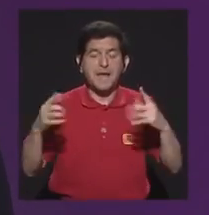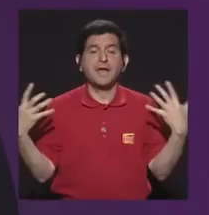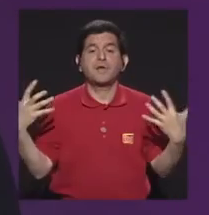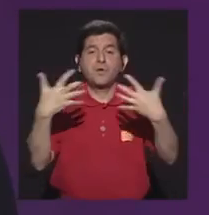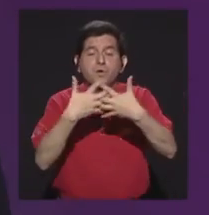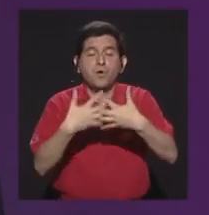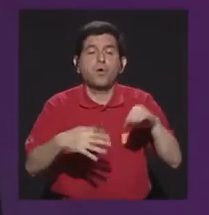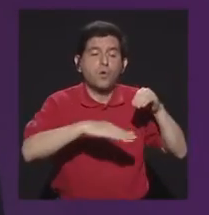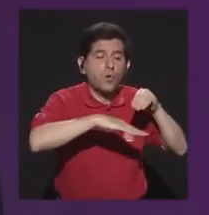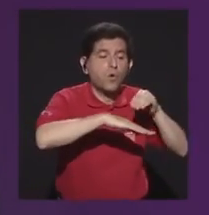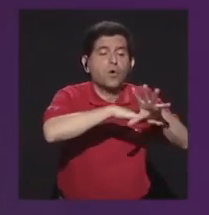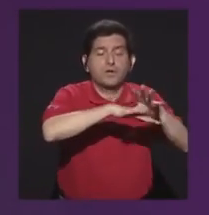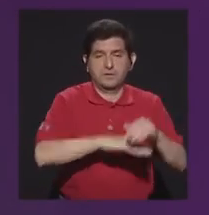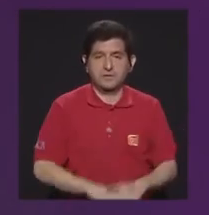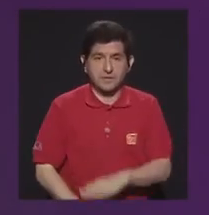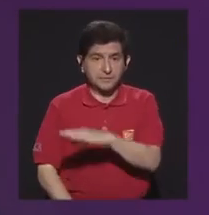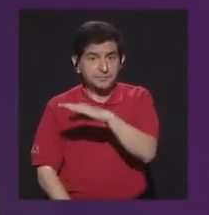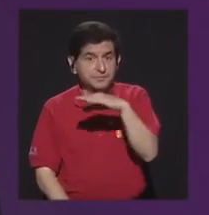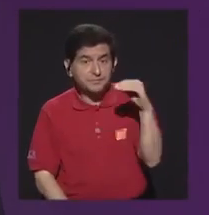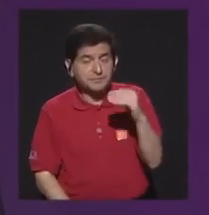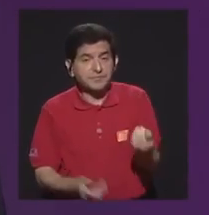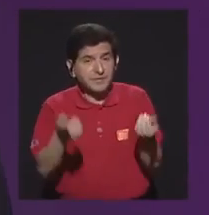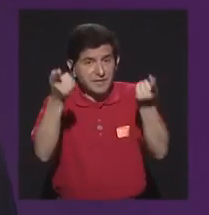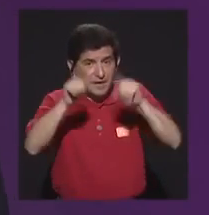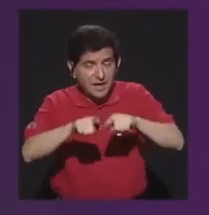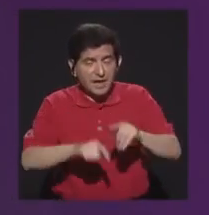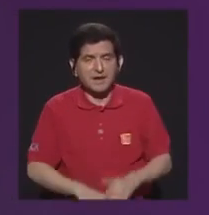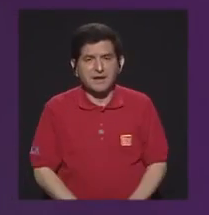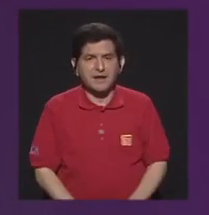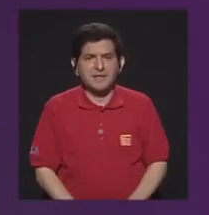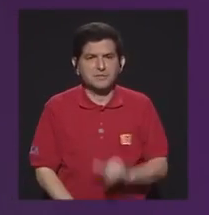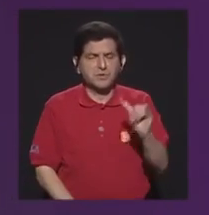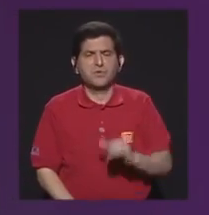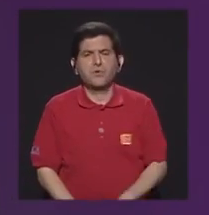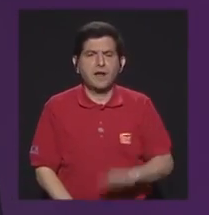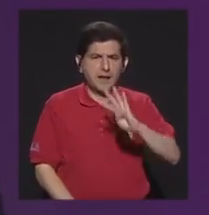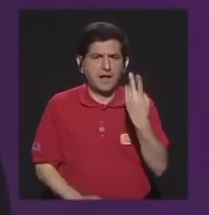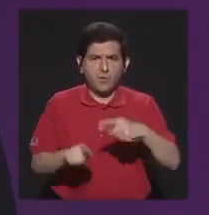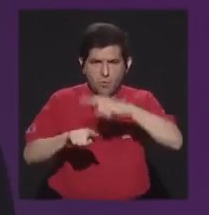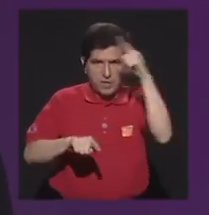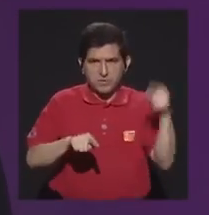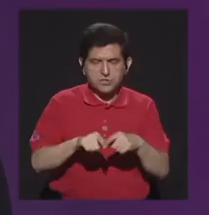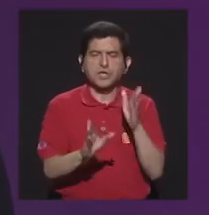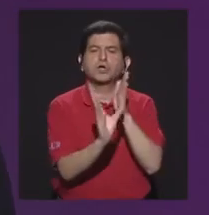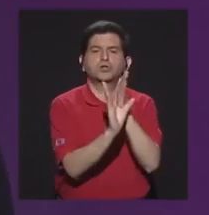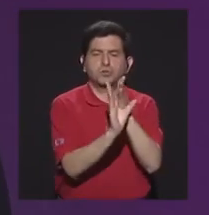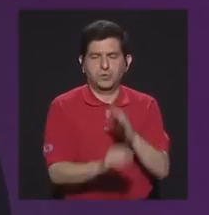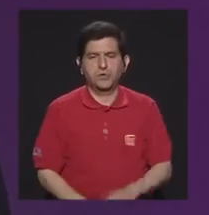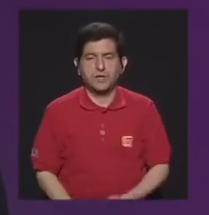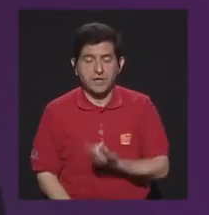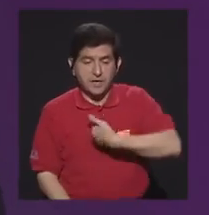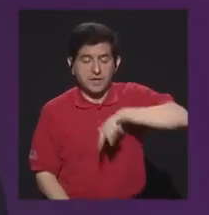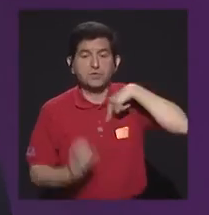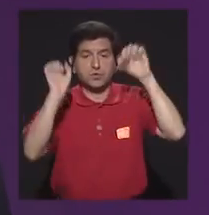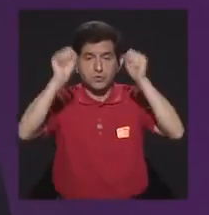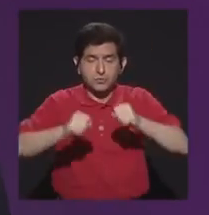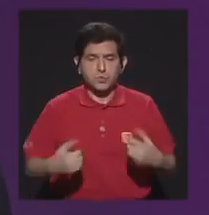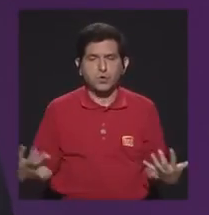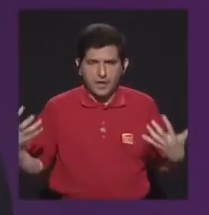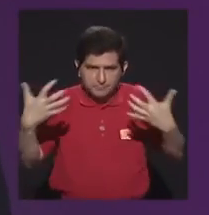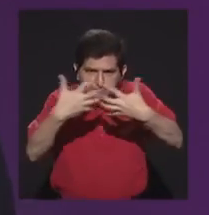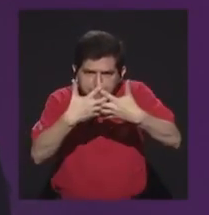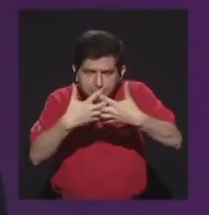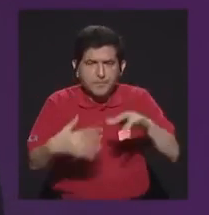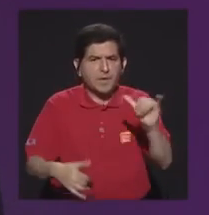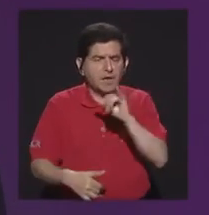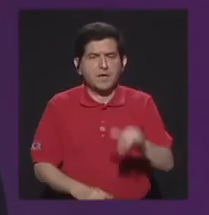con orientación y en el caso de diversificada también con psicología. Entonces la idea es que nosotros podamos complementarlo